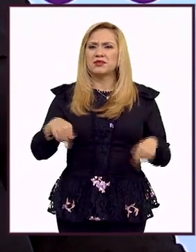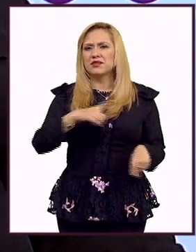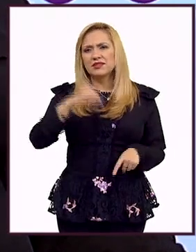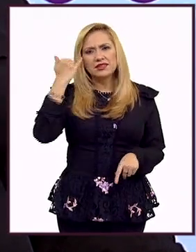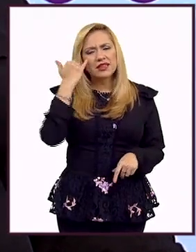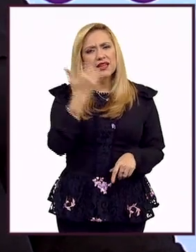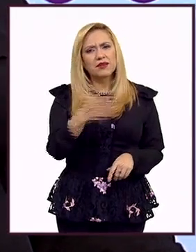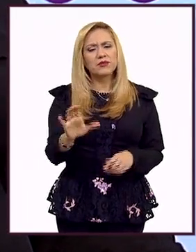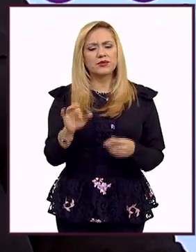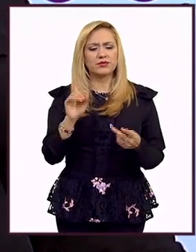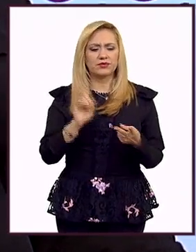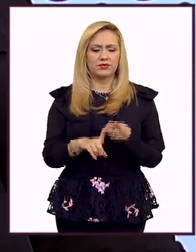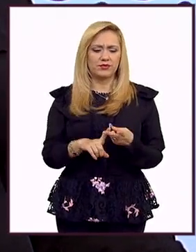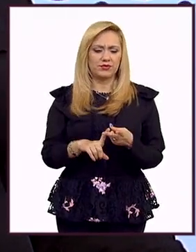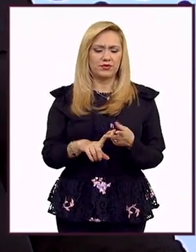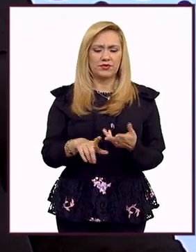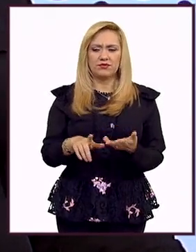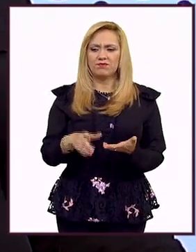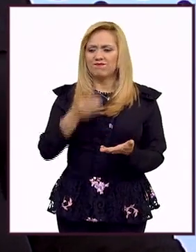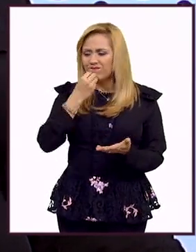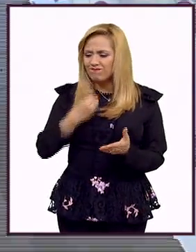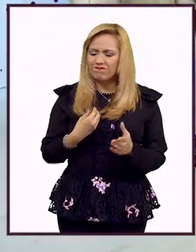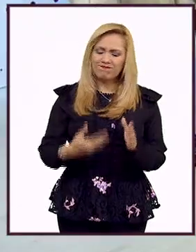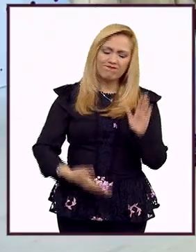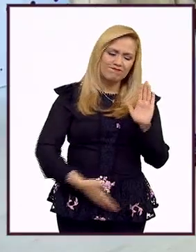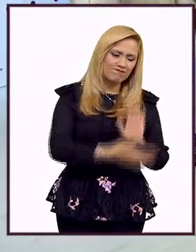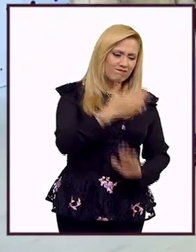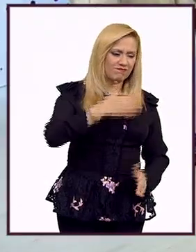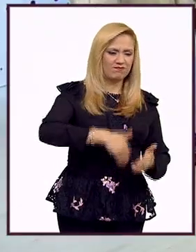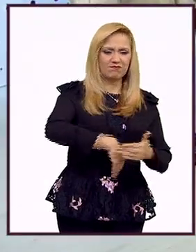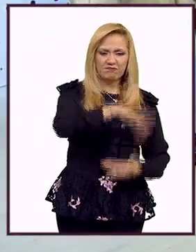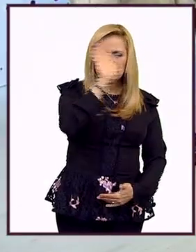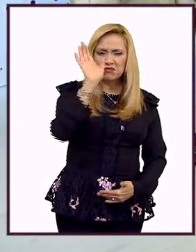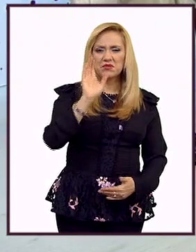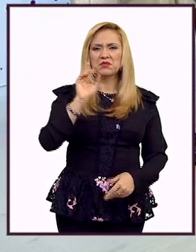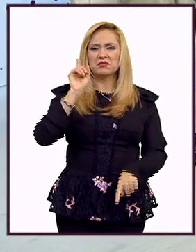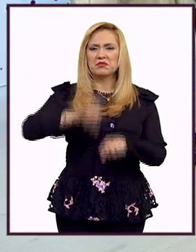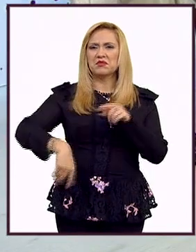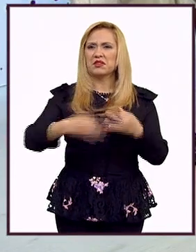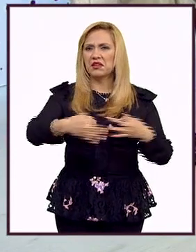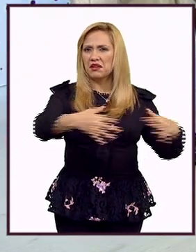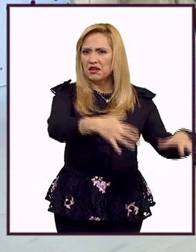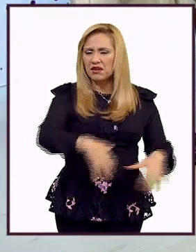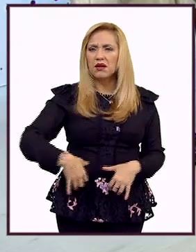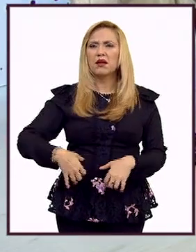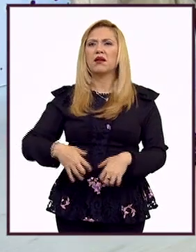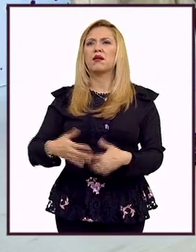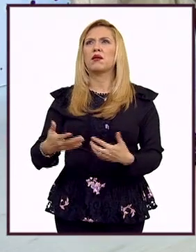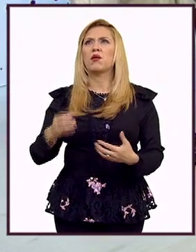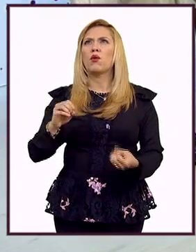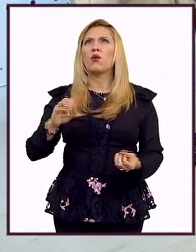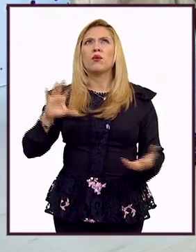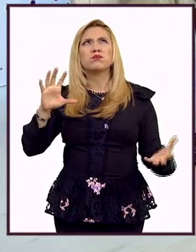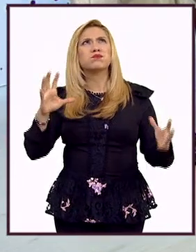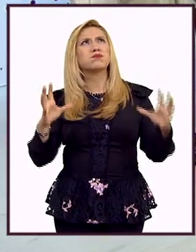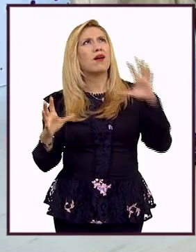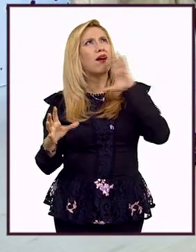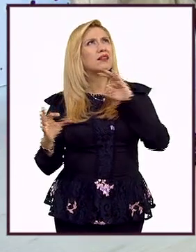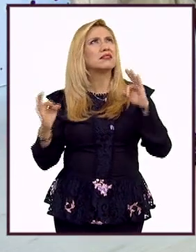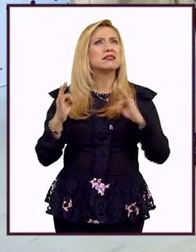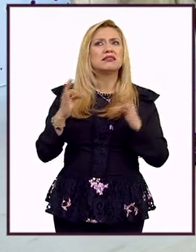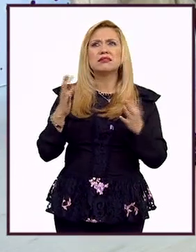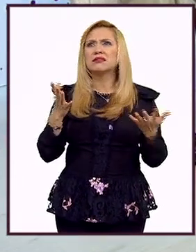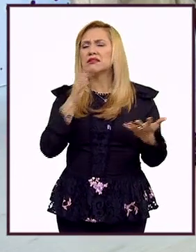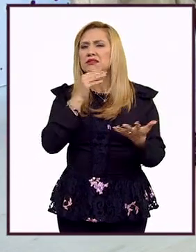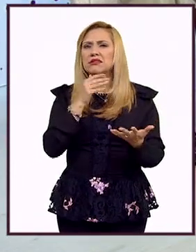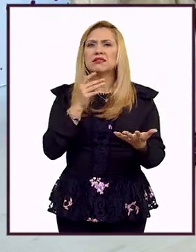campesinas, como la violencia, el desplazamiento forzado, la afectación ambiental? ¿Por qué les recae especialmente a ellos? Bueno,